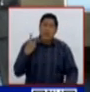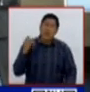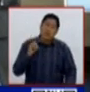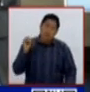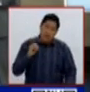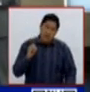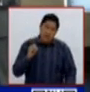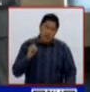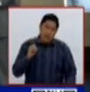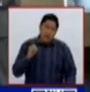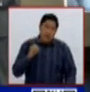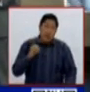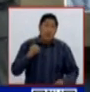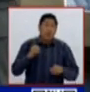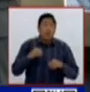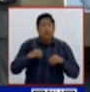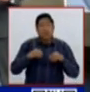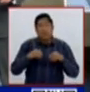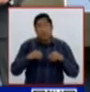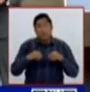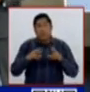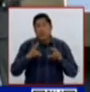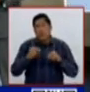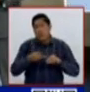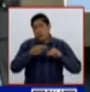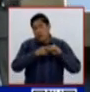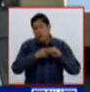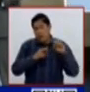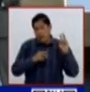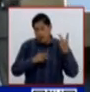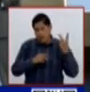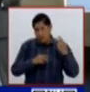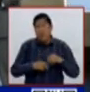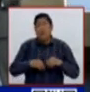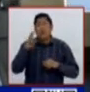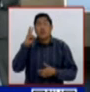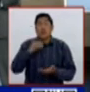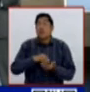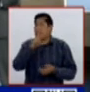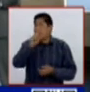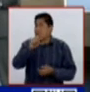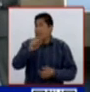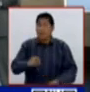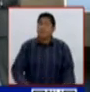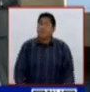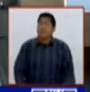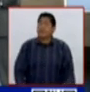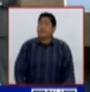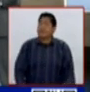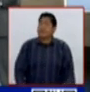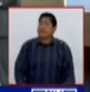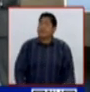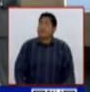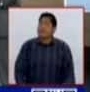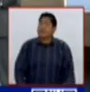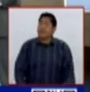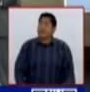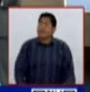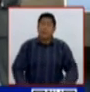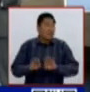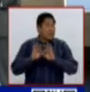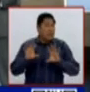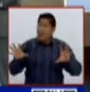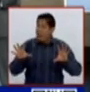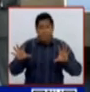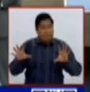2%. Al salario básico no hubo incremento salarial. ¿Qué pasó el 2020? vamos a revisar, no